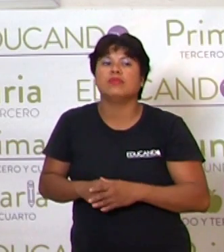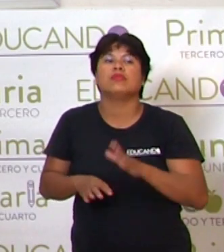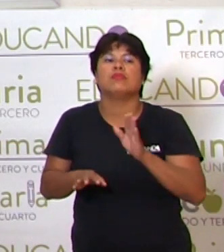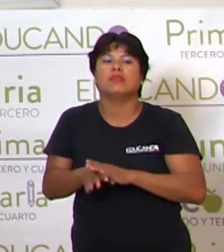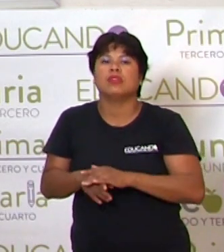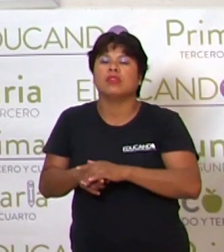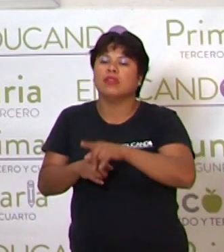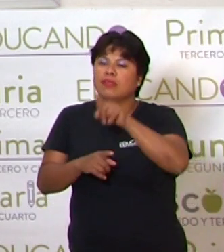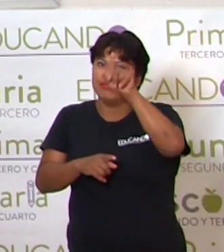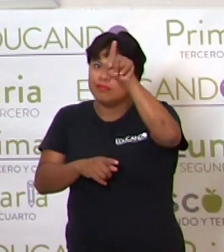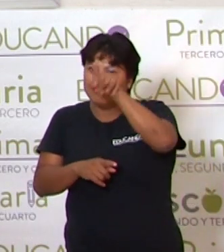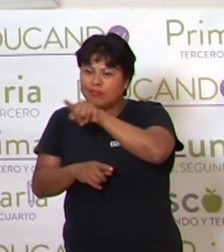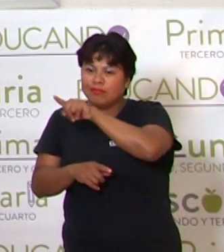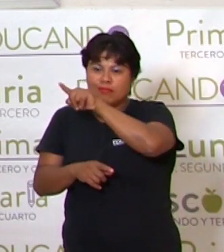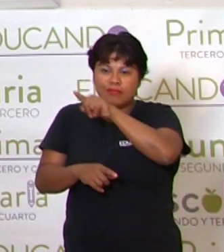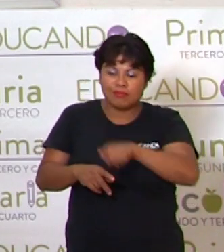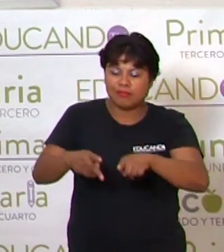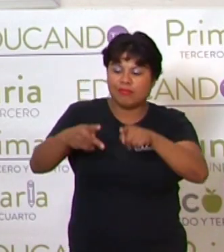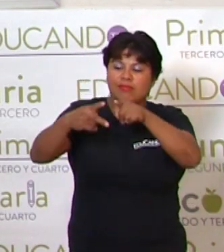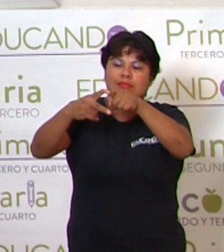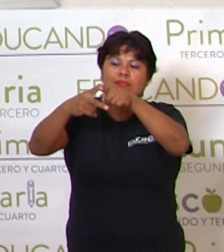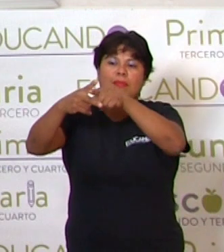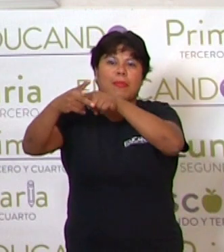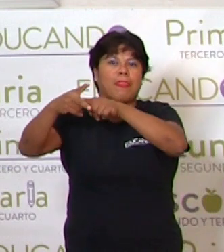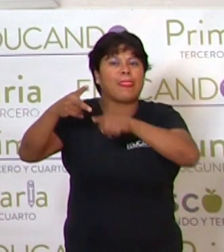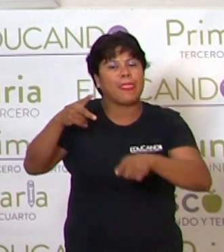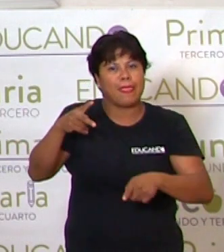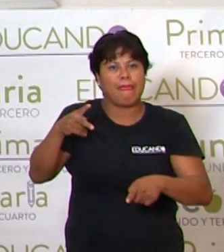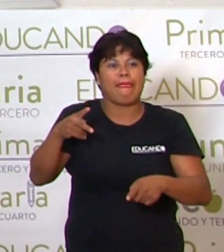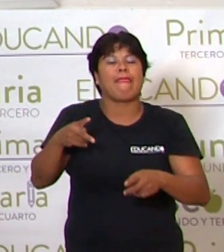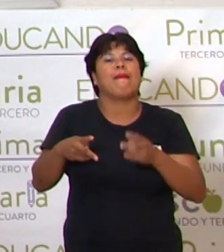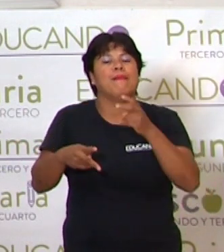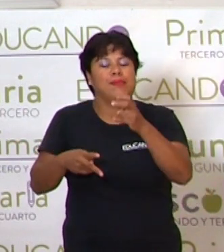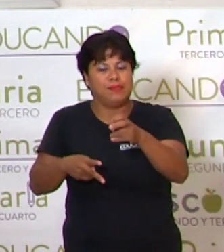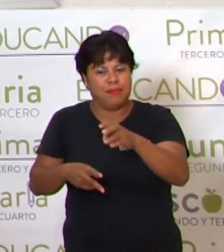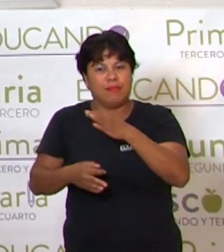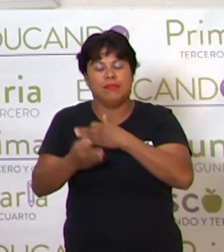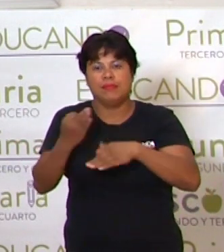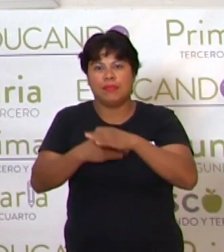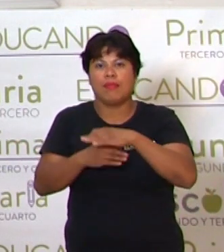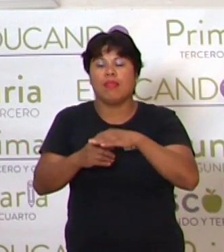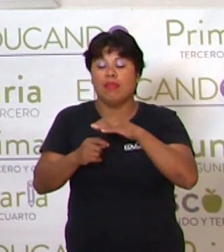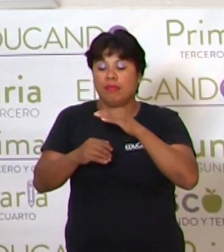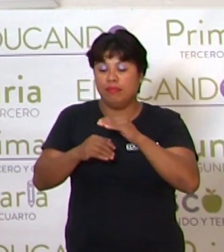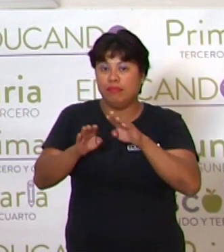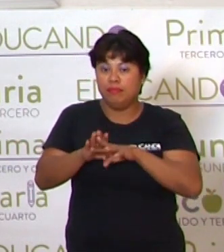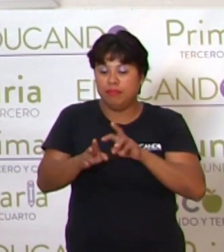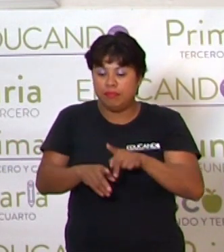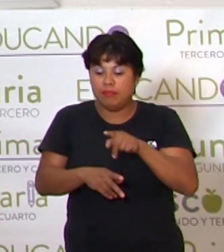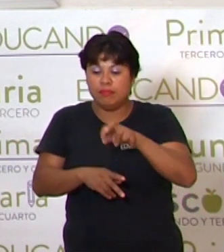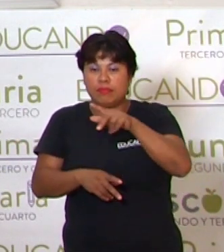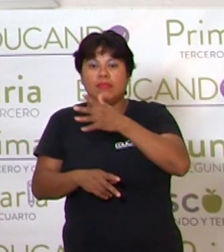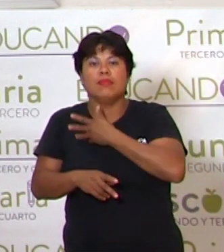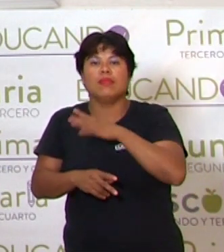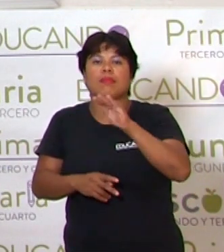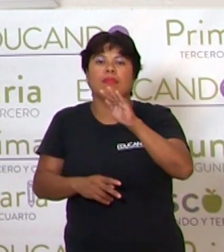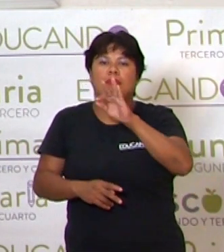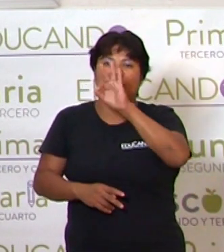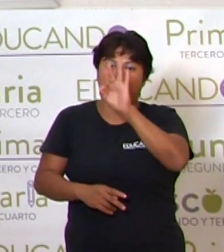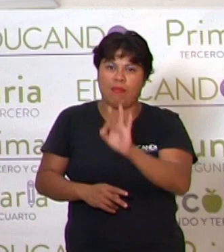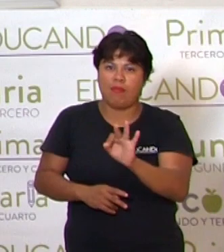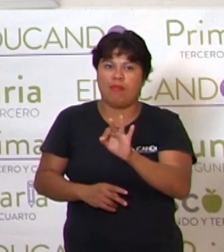Exacto, hace un rato yo te enseñaba una escalera, ¿verdad? Y por lo regular, todos los escalones tienen un ángulo de